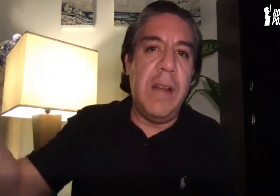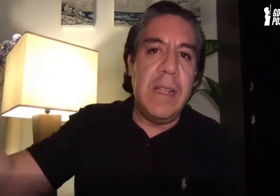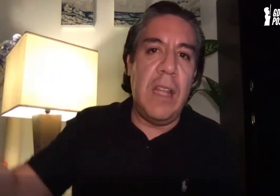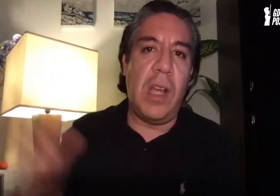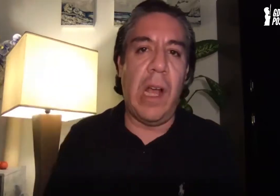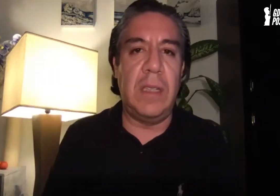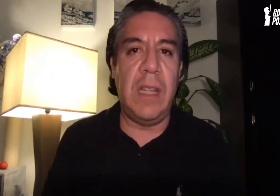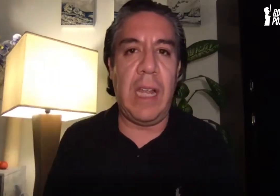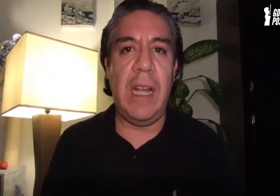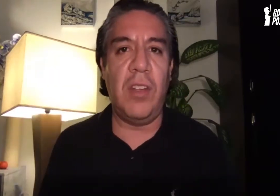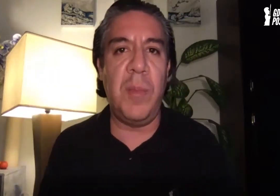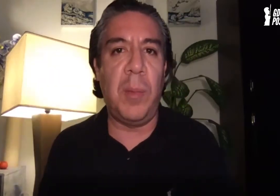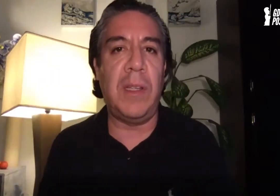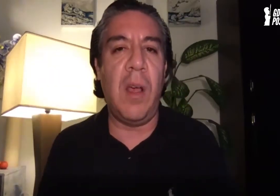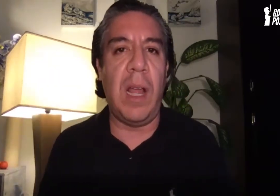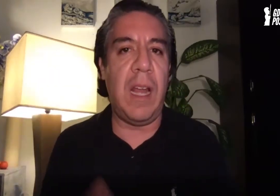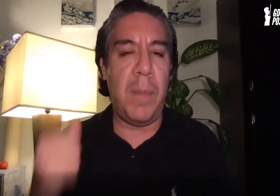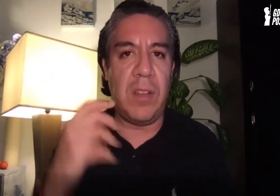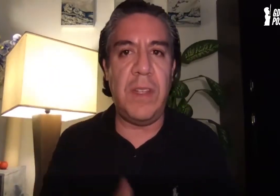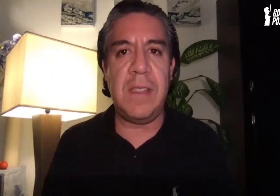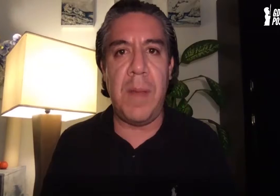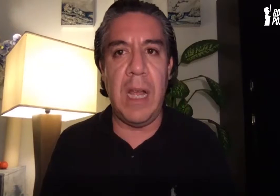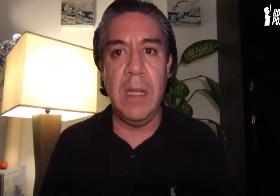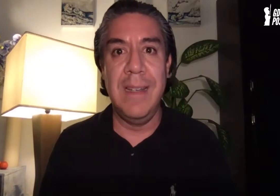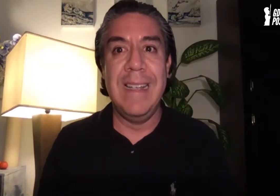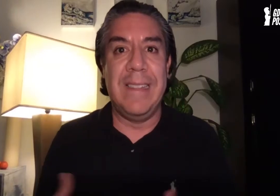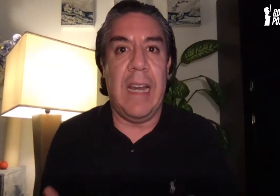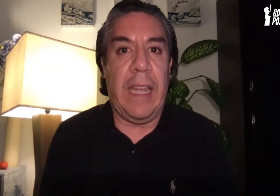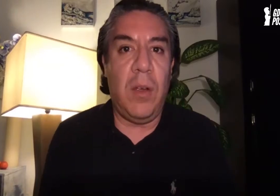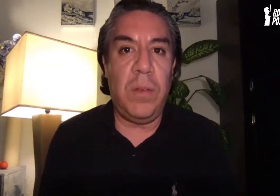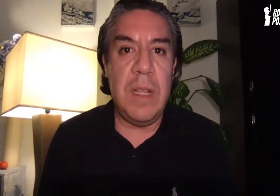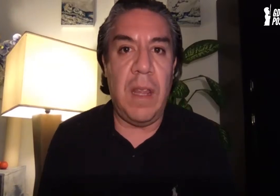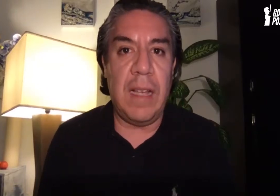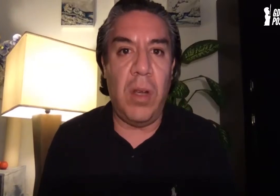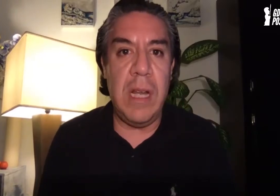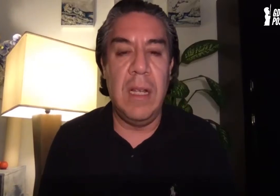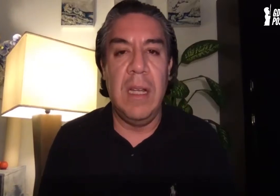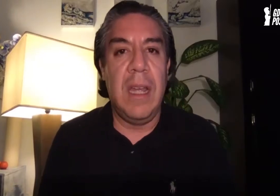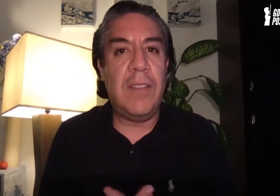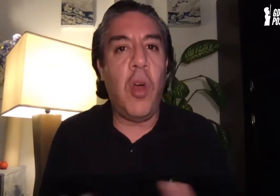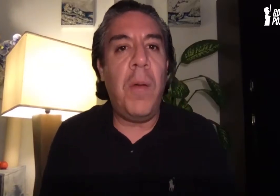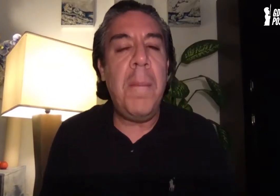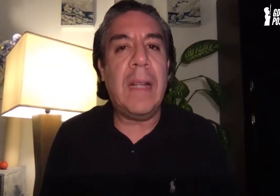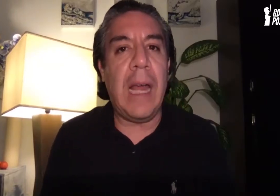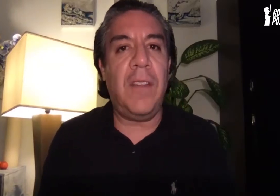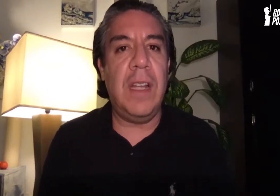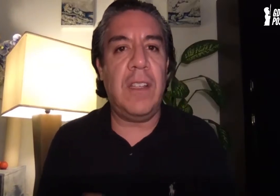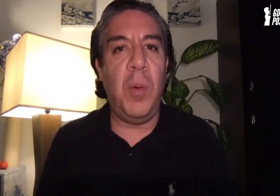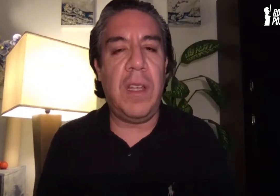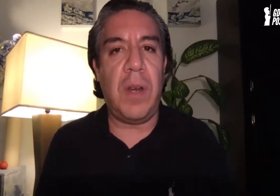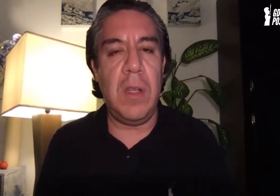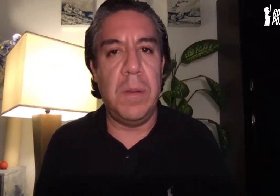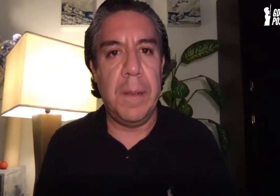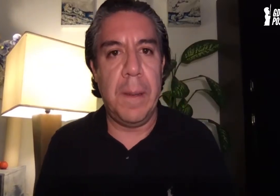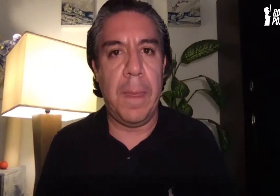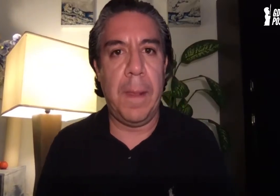con el incendio que acabamos de tener aquí en la zona metropolitana de Guadalajara el pasado fin de semana, se requiere justamente de gasolina. ¿Esto cómo va a impactar las finanzas